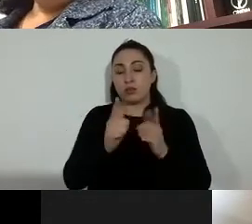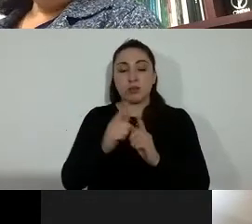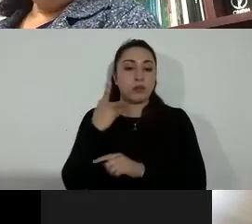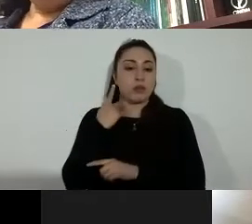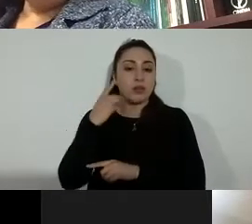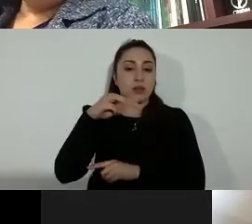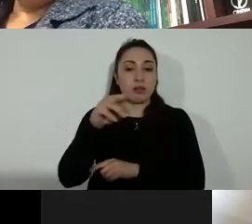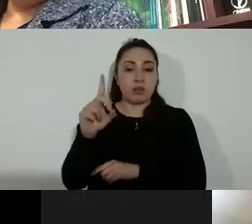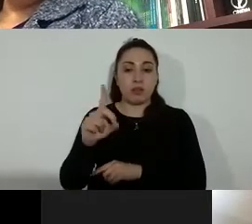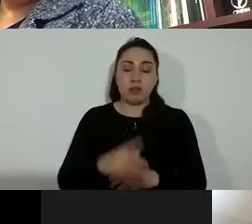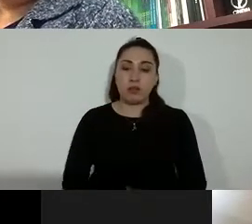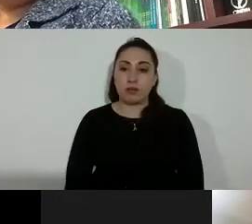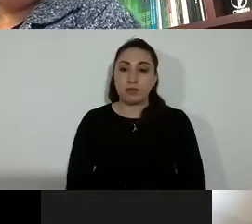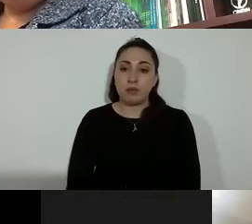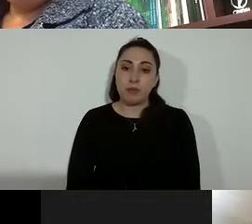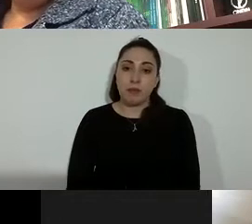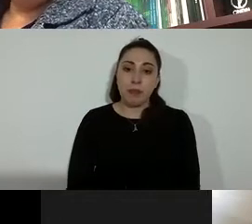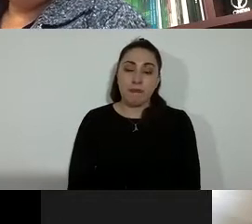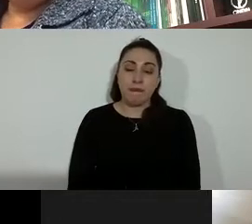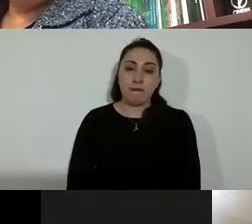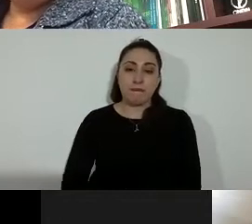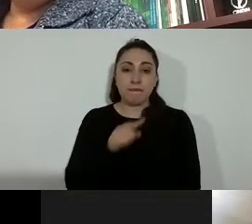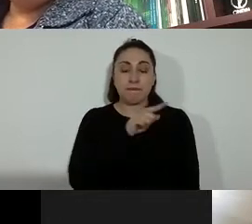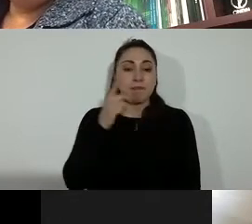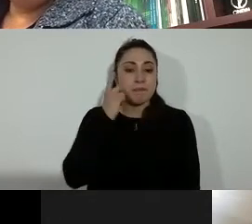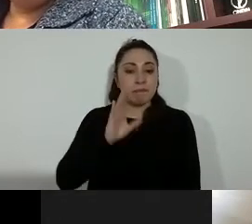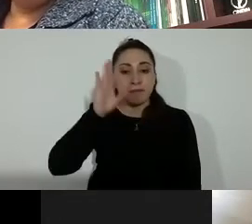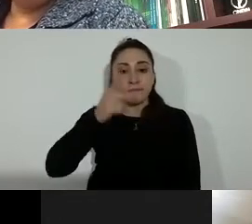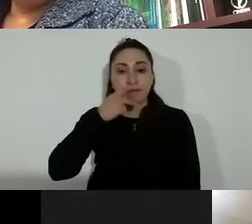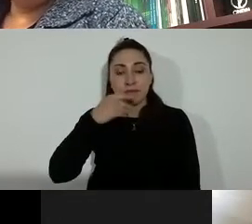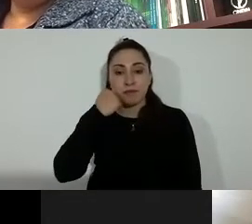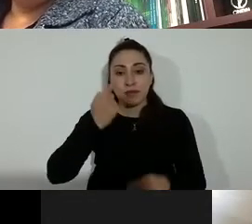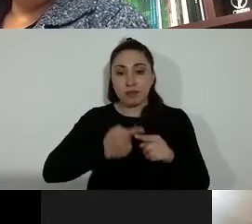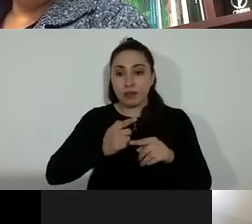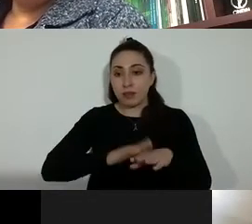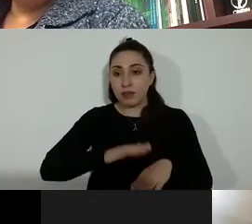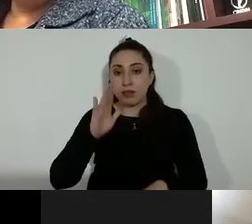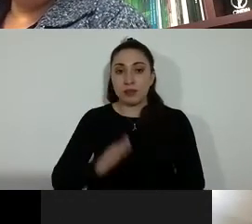Mujeres Demócratas. ¿Alguna o algún diputado desea hacer uso de la palabra?